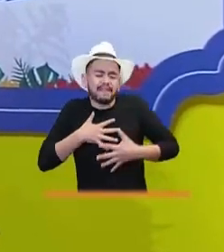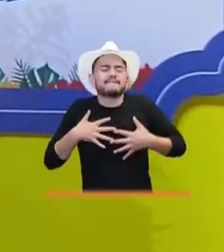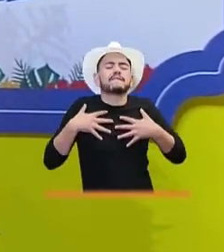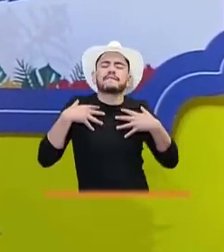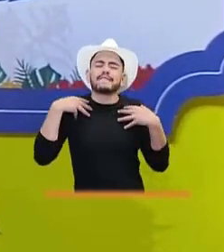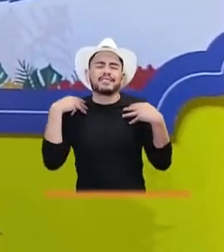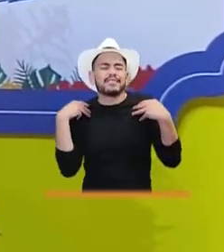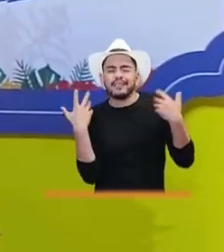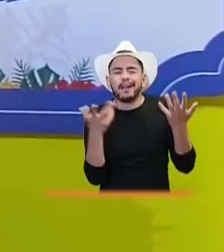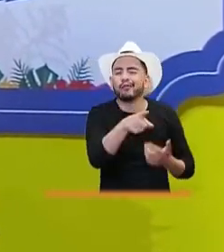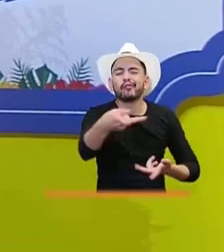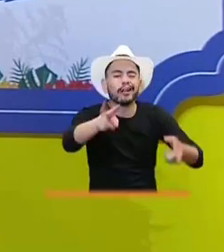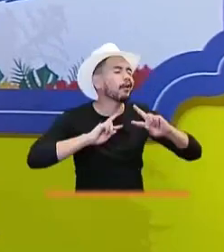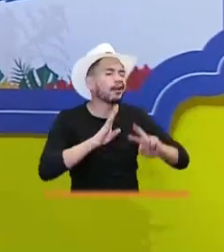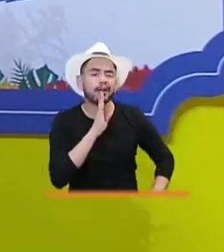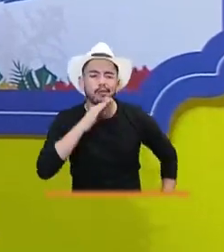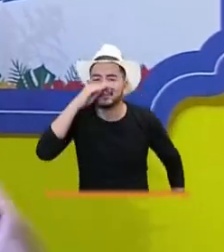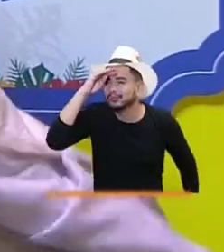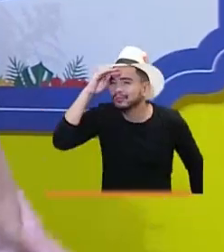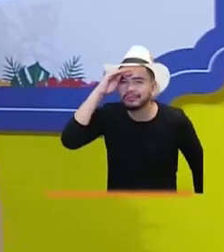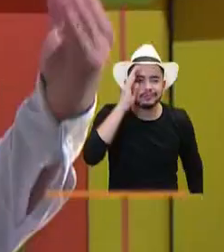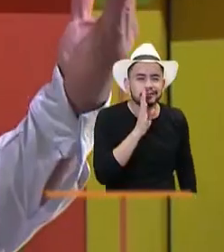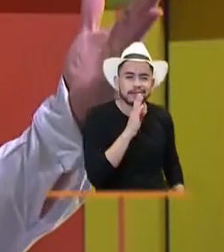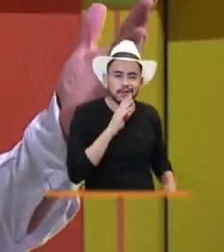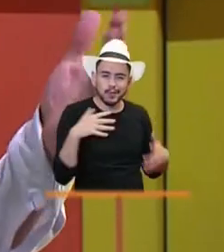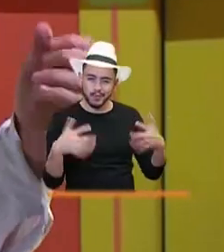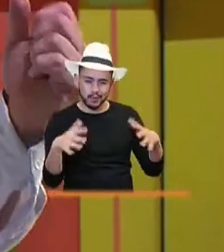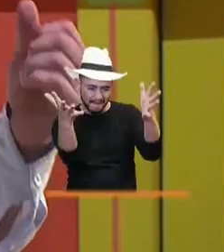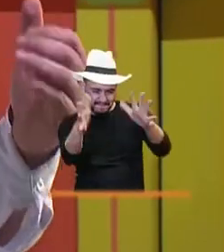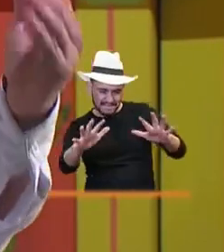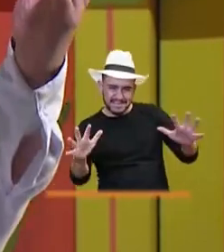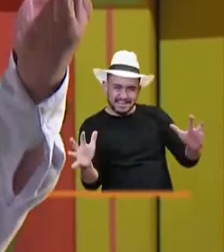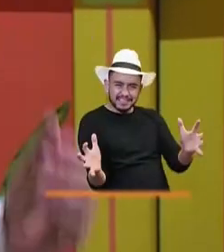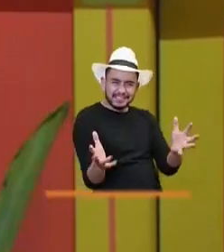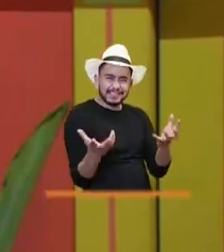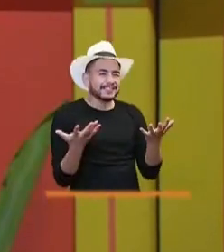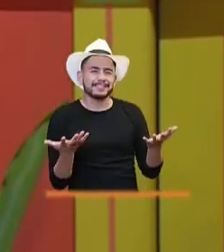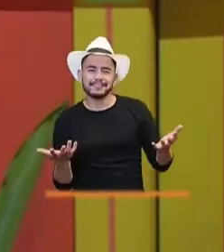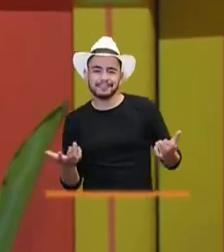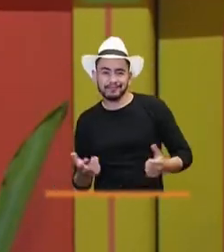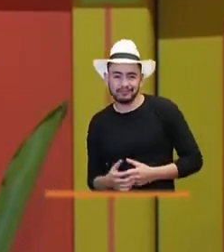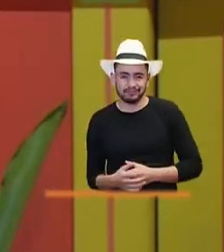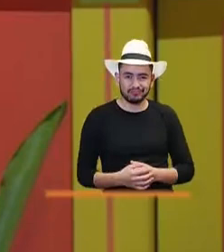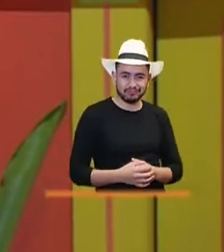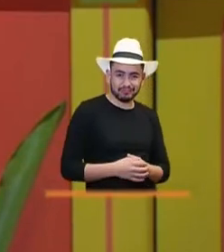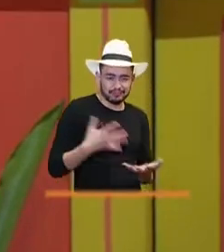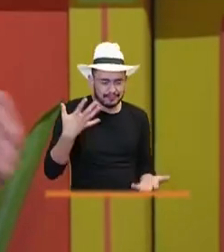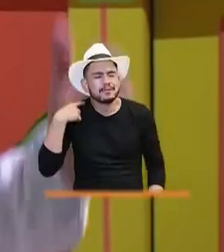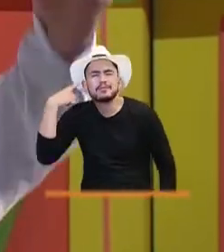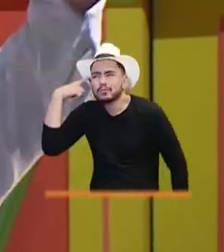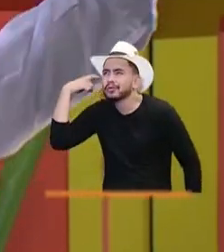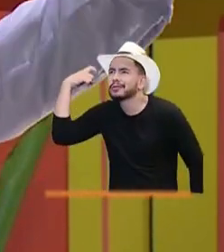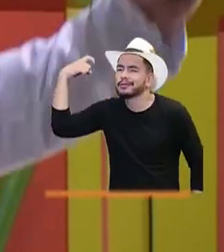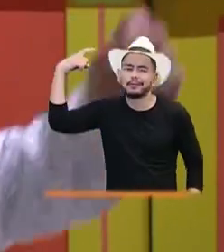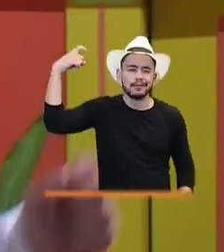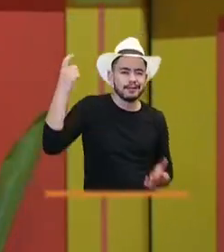ojito esta preciosa piernona. Tengo muchas fantasías en la trova y